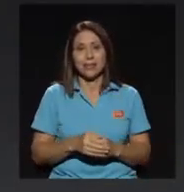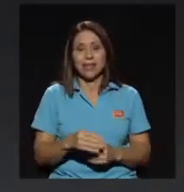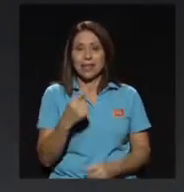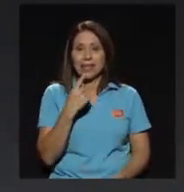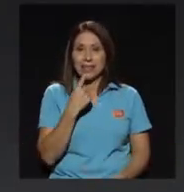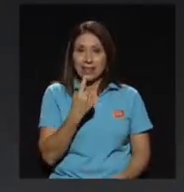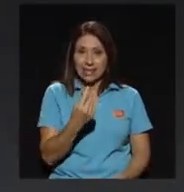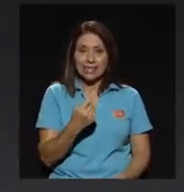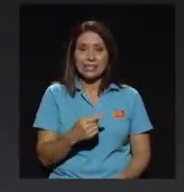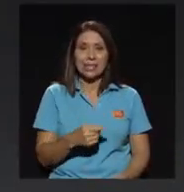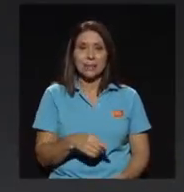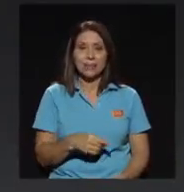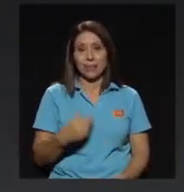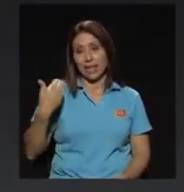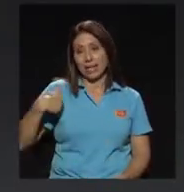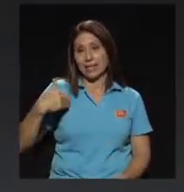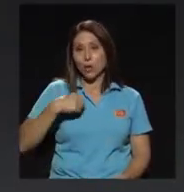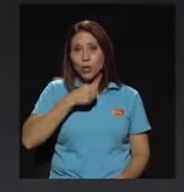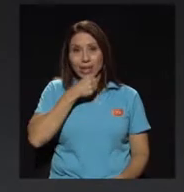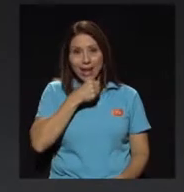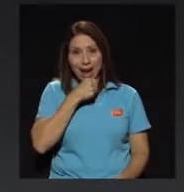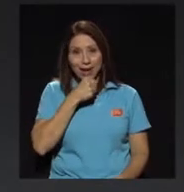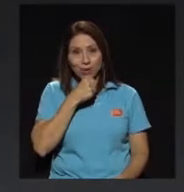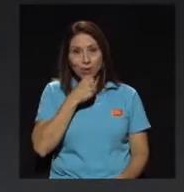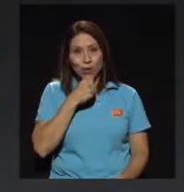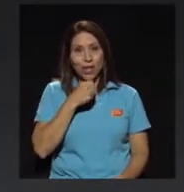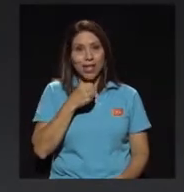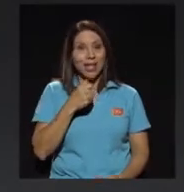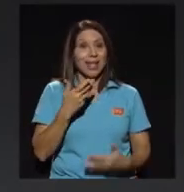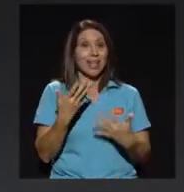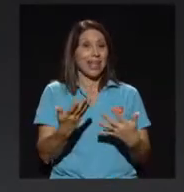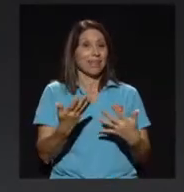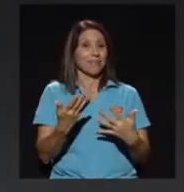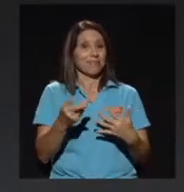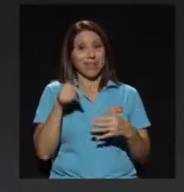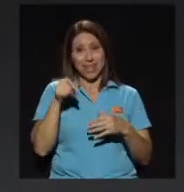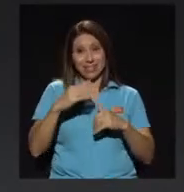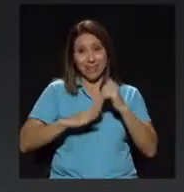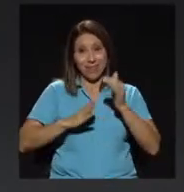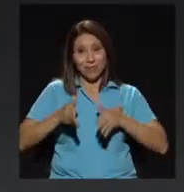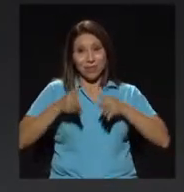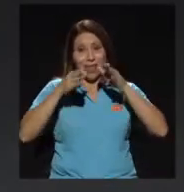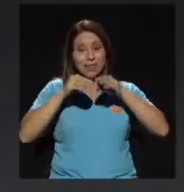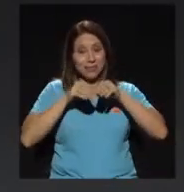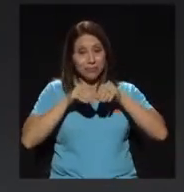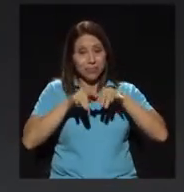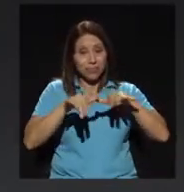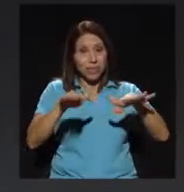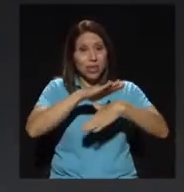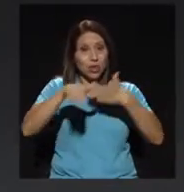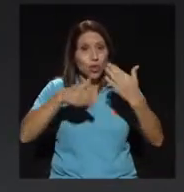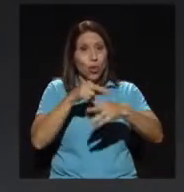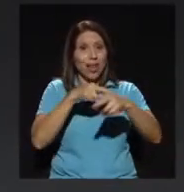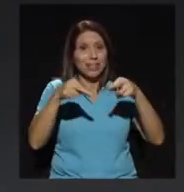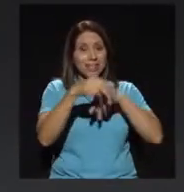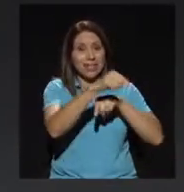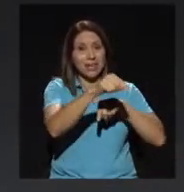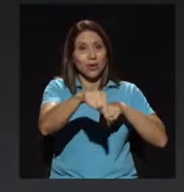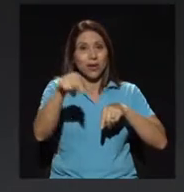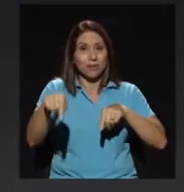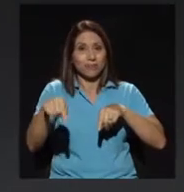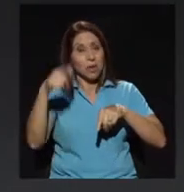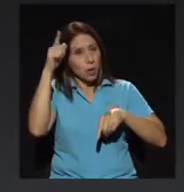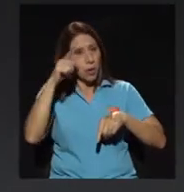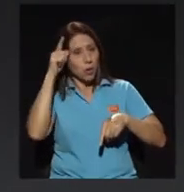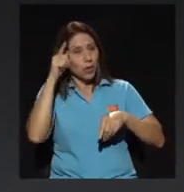dice el señor decano que está en todas las sedes regionales, por supuesto que no la carrera en la que usted y yo